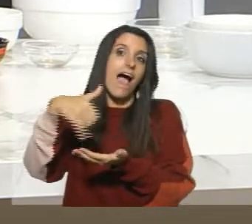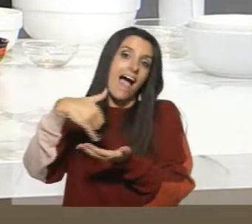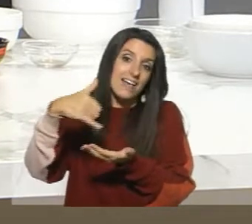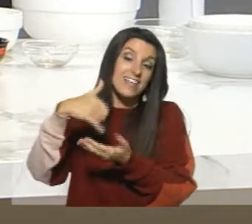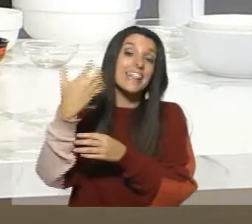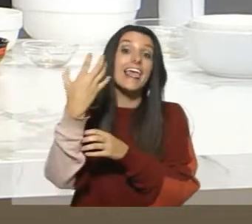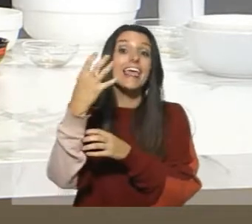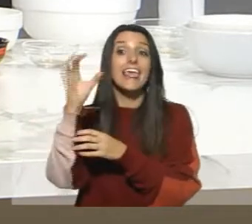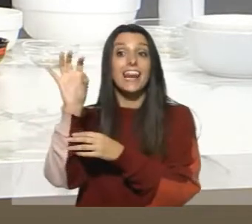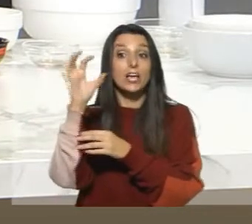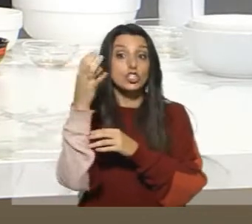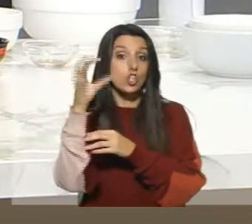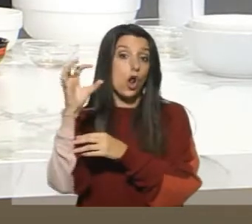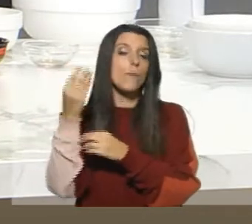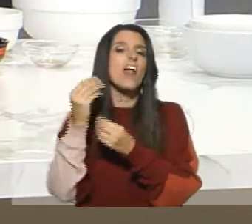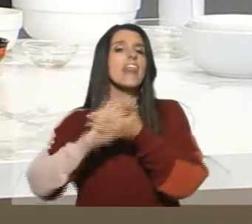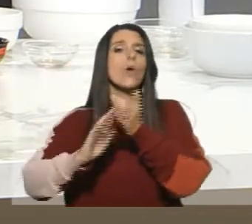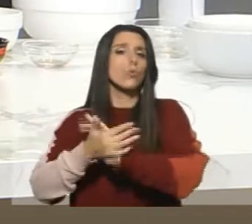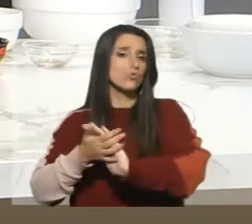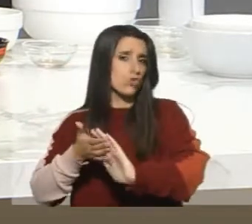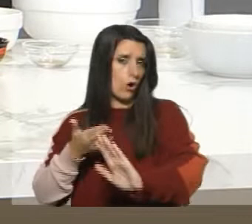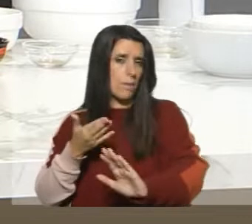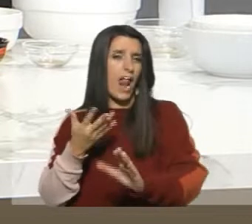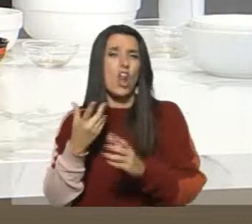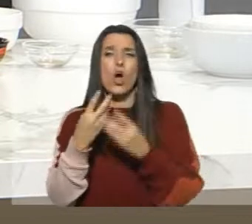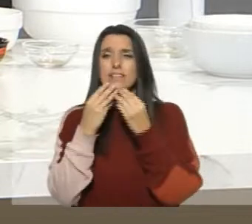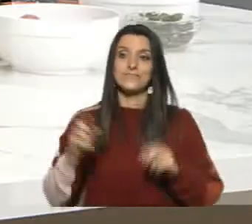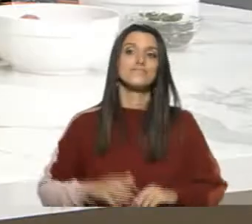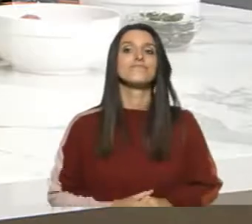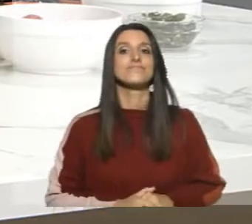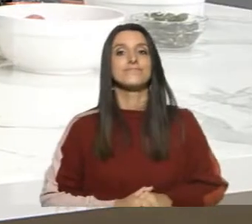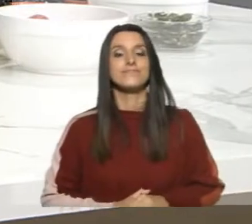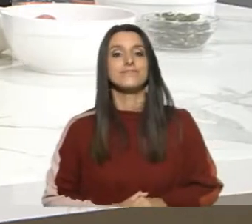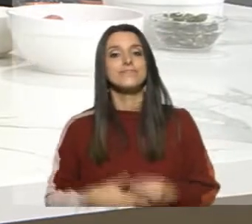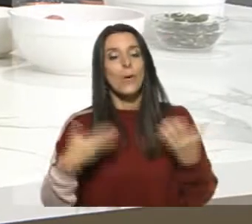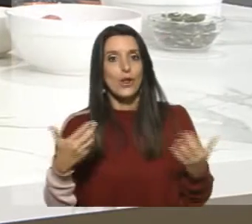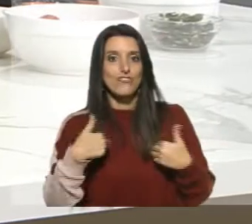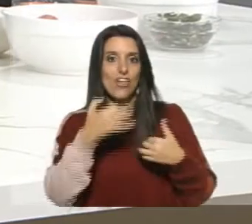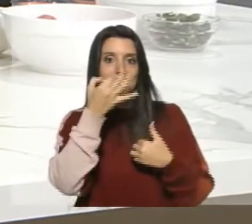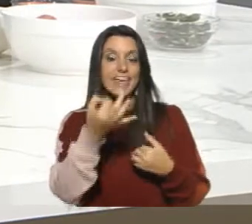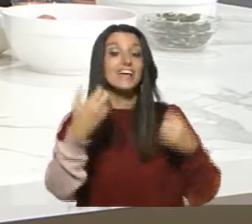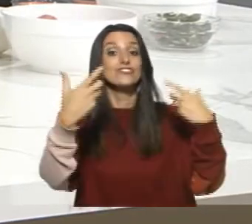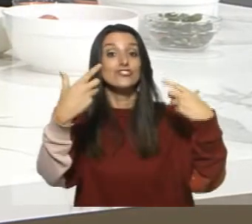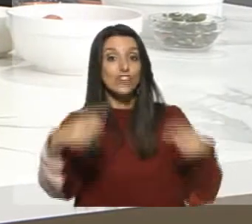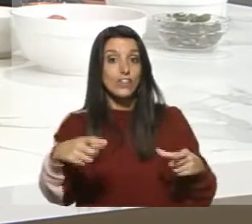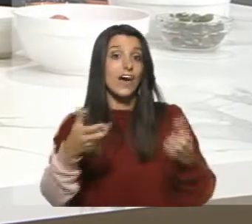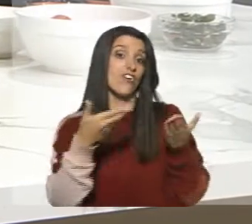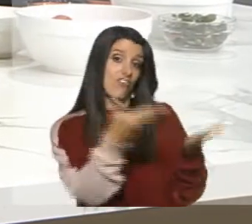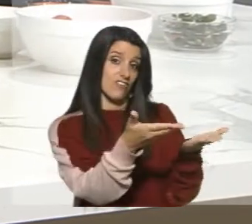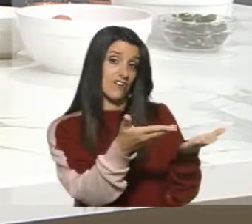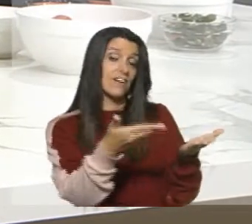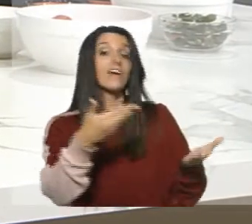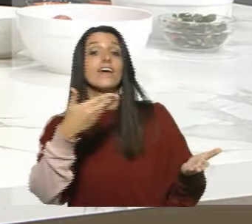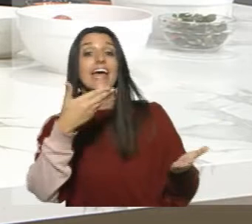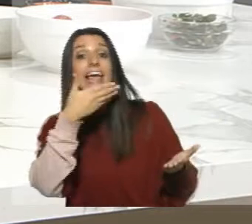de girasol, porque es el más neutro que tenemos para que no te interfiera en el sabor de la torta. Bueno, como te dije, la torta está en el horno. La crema